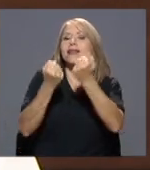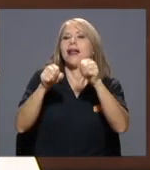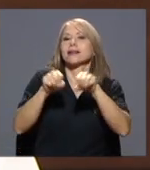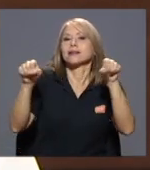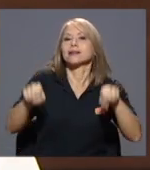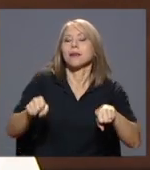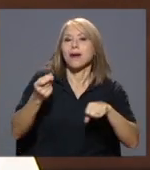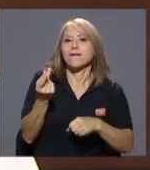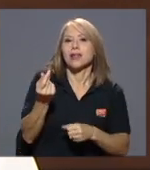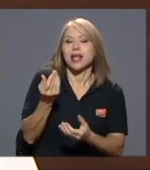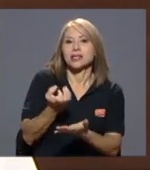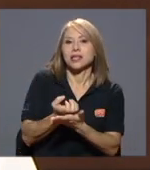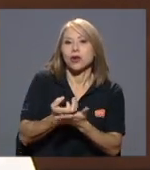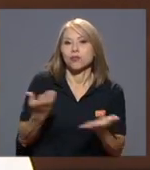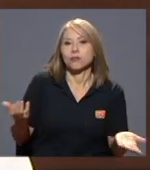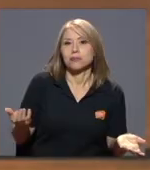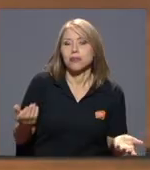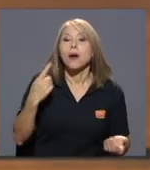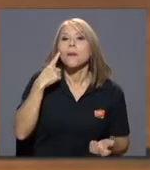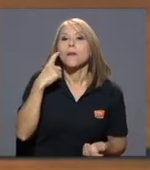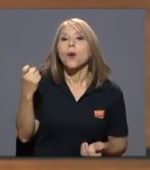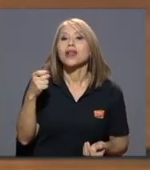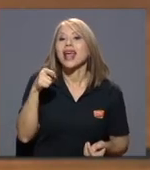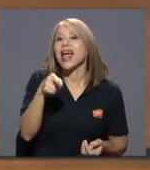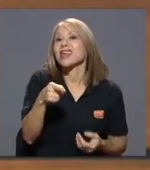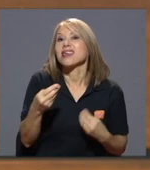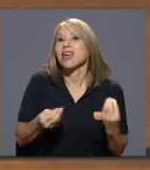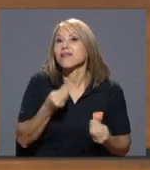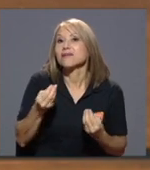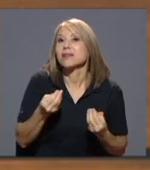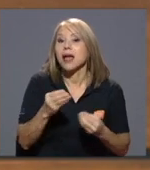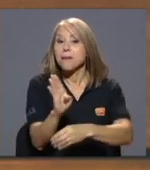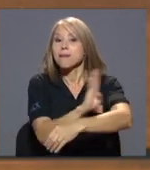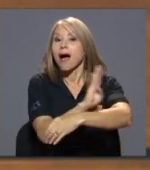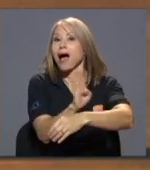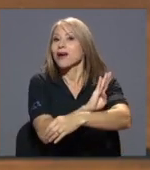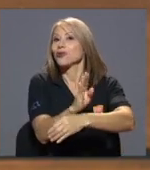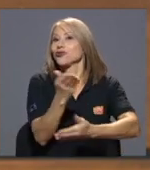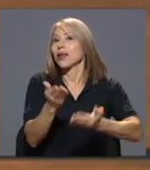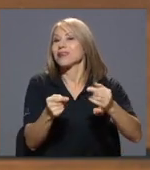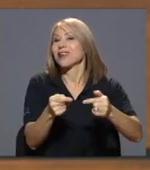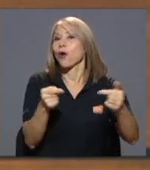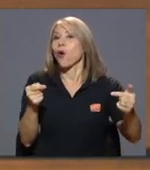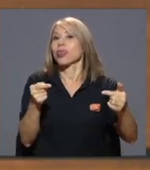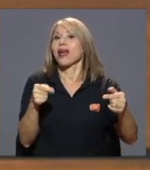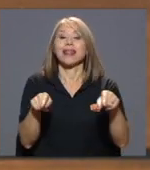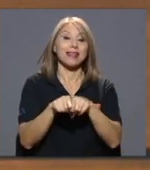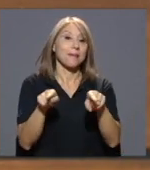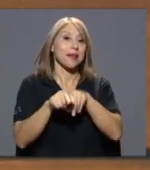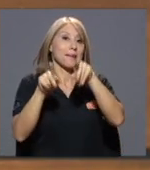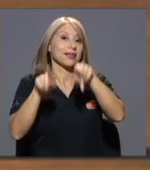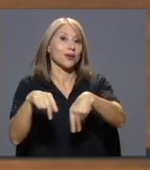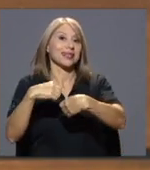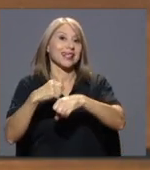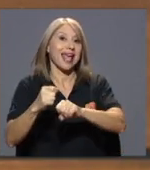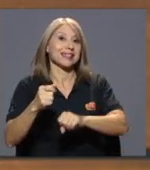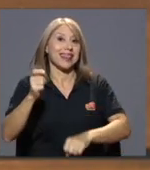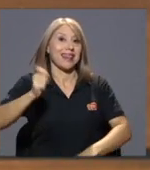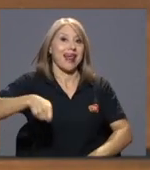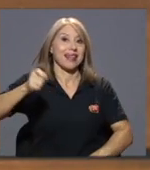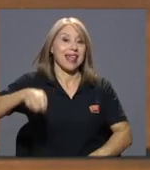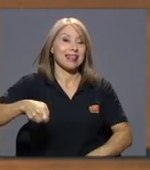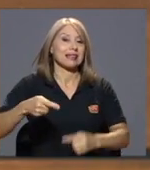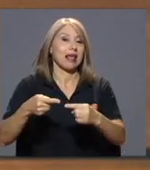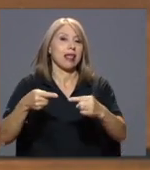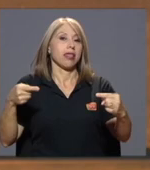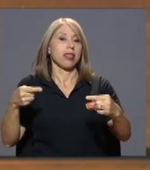Porque ahí vamos a tener en contra los bancos y quienes se dedican a proveer tarjetas. Entonces, hay dos